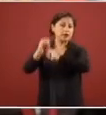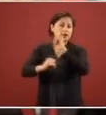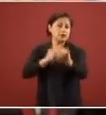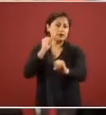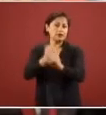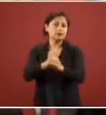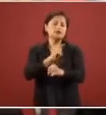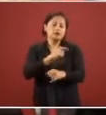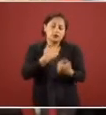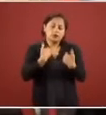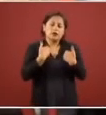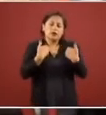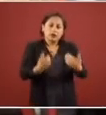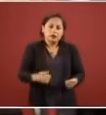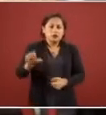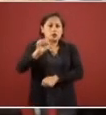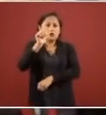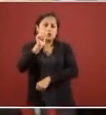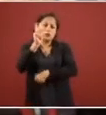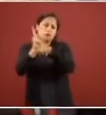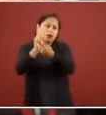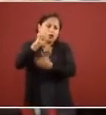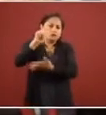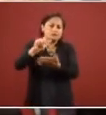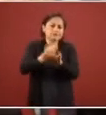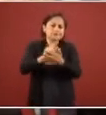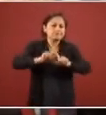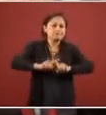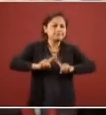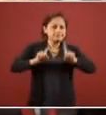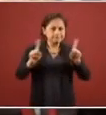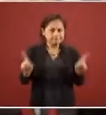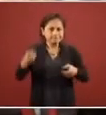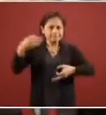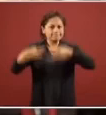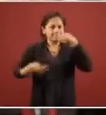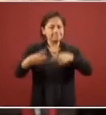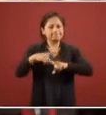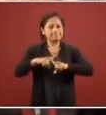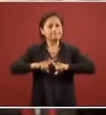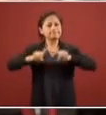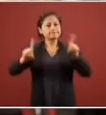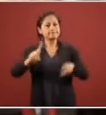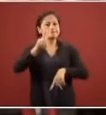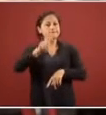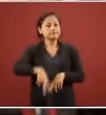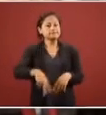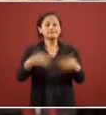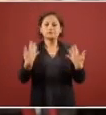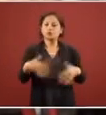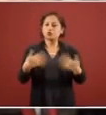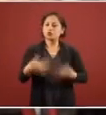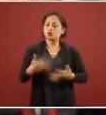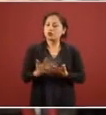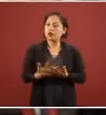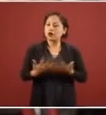es otra, es en otro país, es de dimensiones bastante fuertes por haber atentado contra,